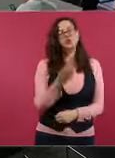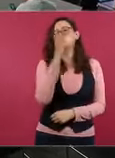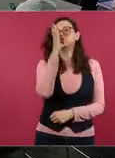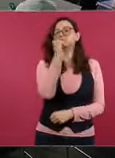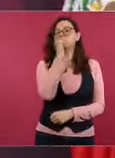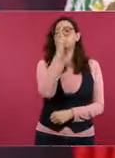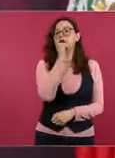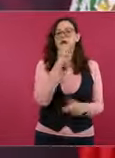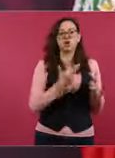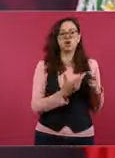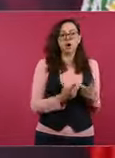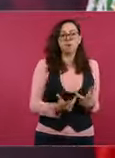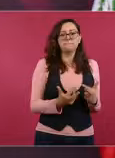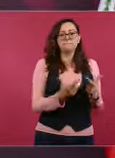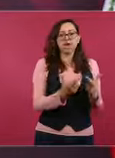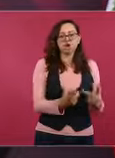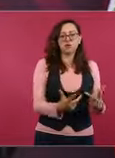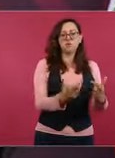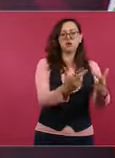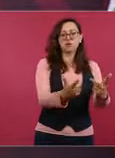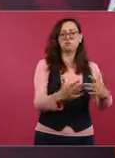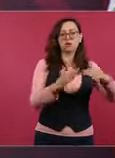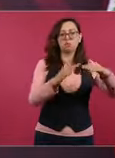Entonces tiene que ser asfalto,